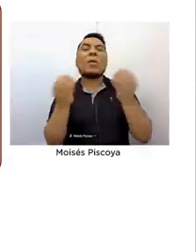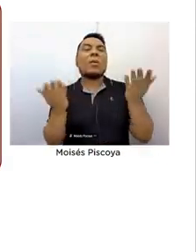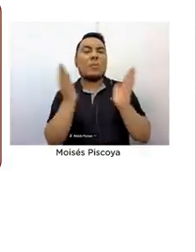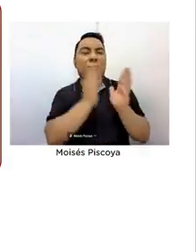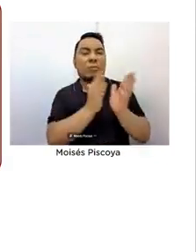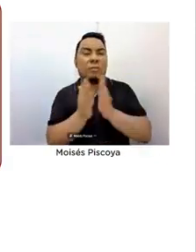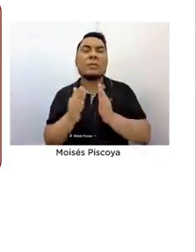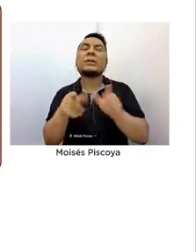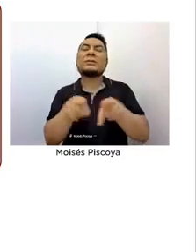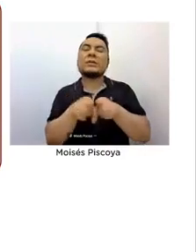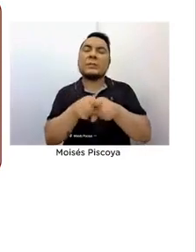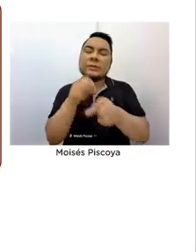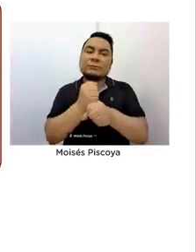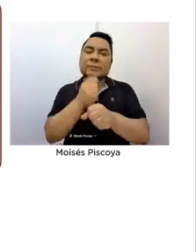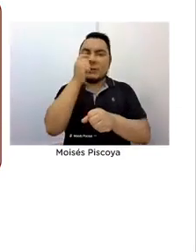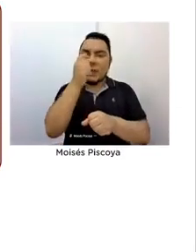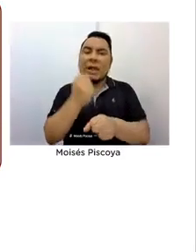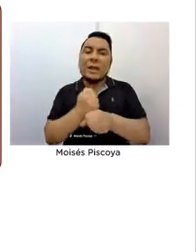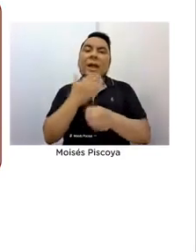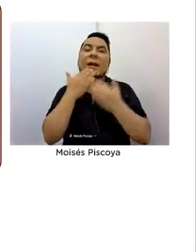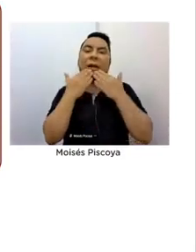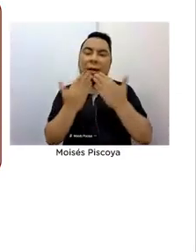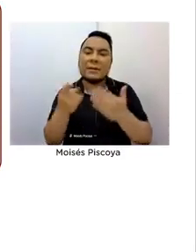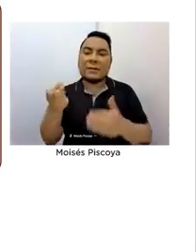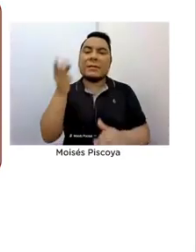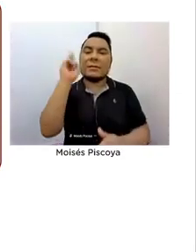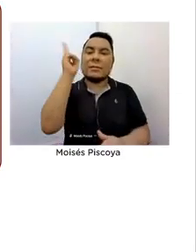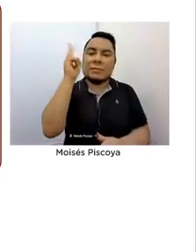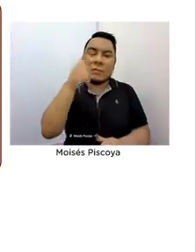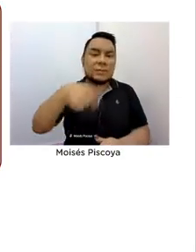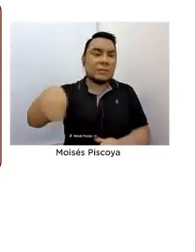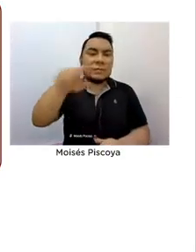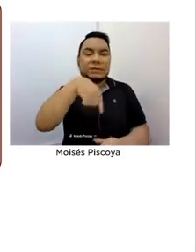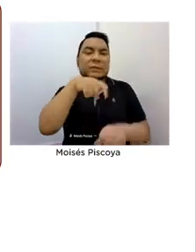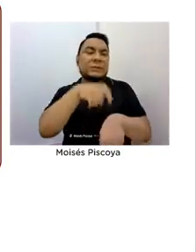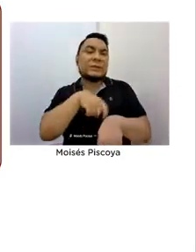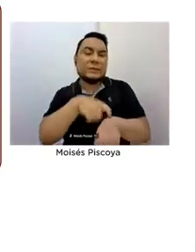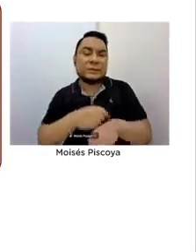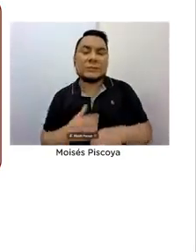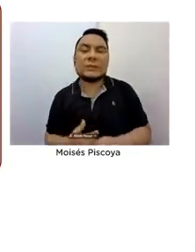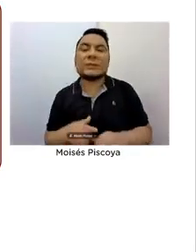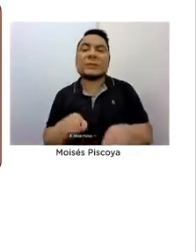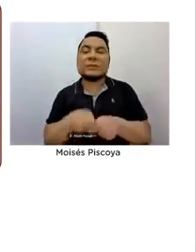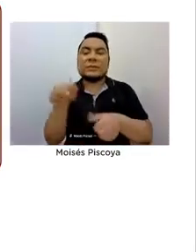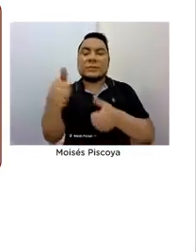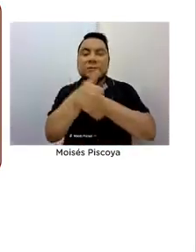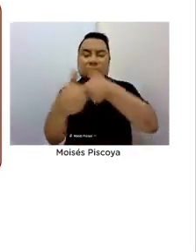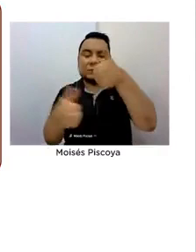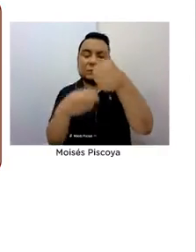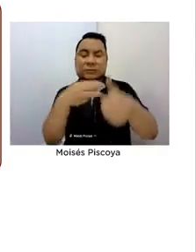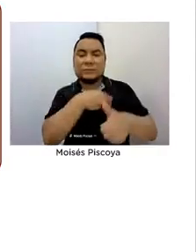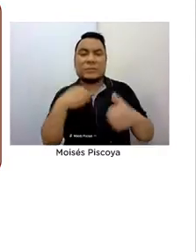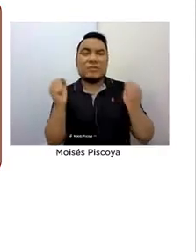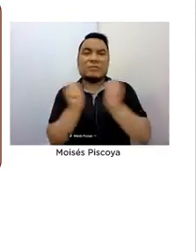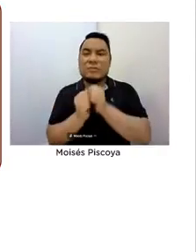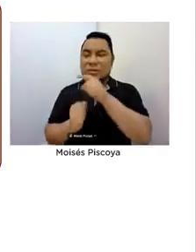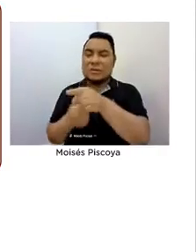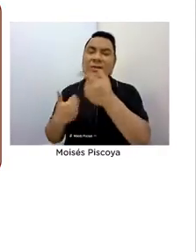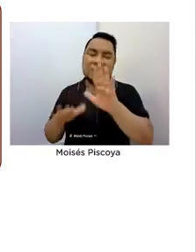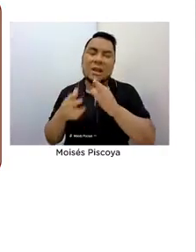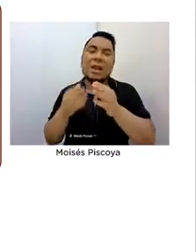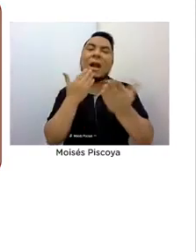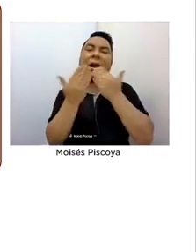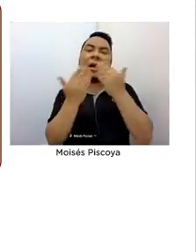la labor que vienen realizando las y los docentes en este contexto. La viceministra que ha estado con nosotros ya nos ha dado